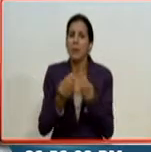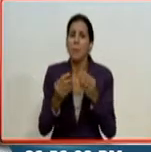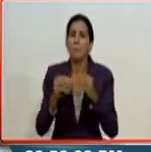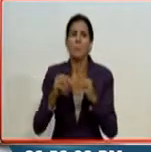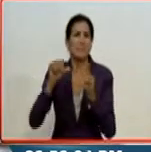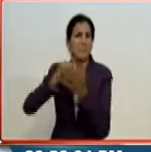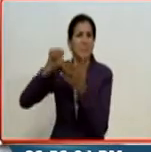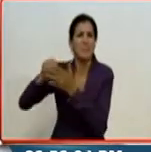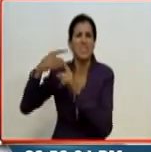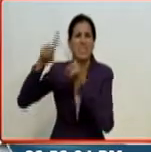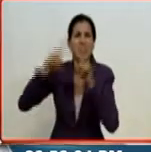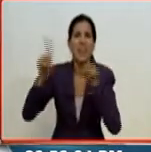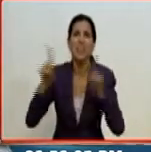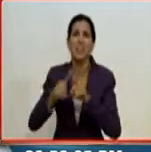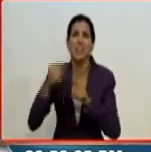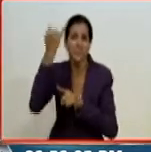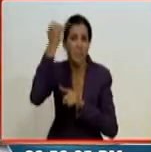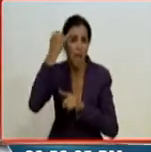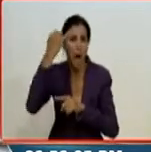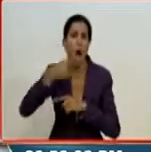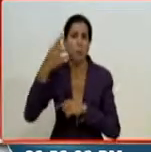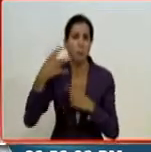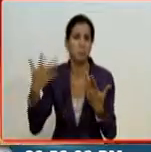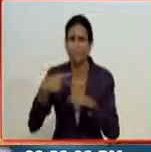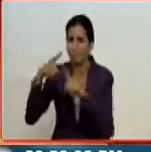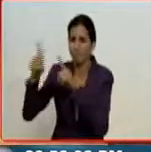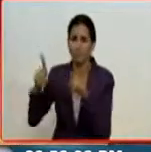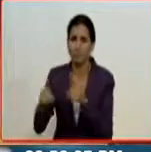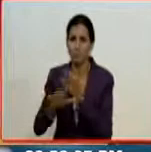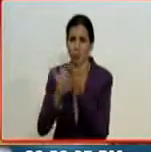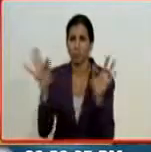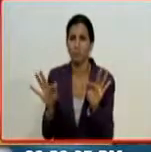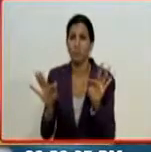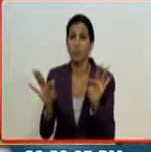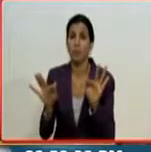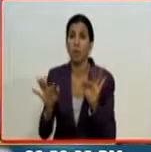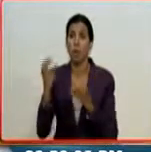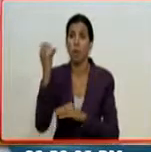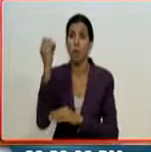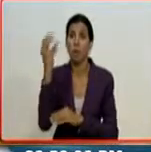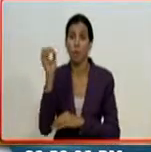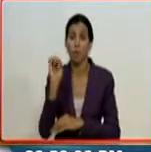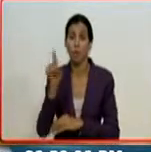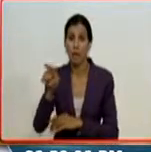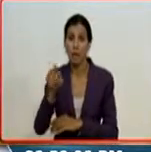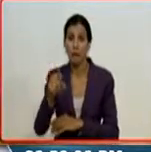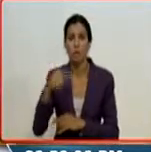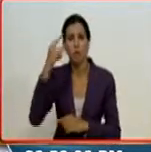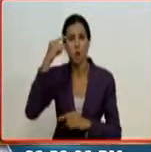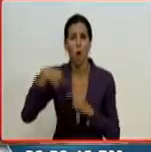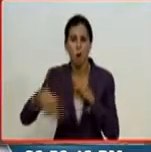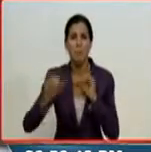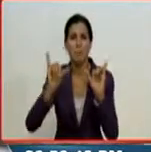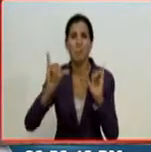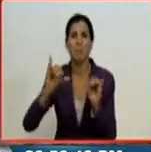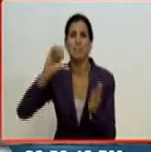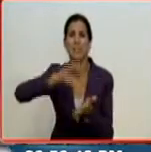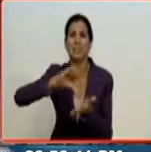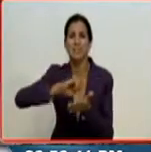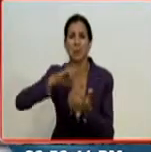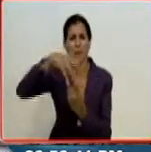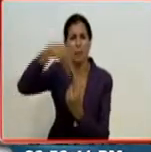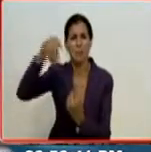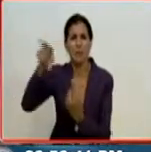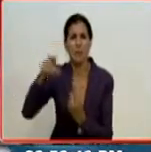pluricéntrico y pluripolar del que habló el presidente en muchas oportunidades. Los foros se realizarán todos los días en el CELAR hasta el